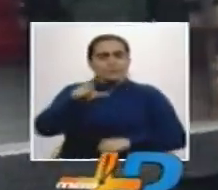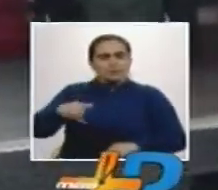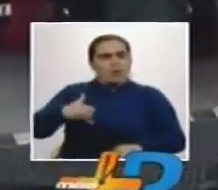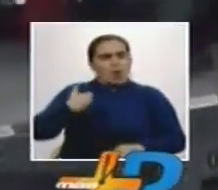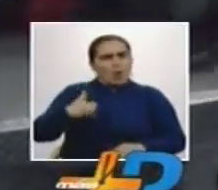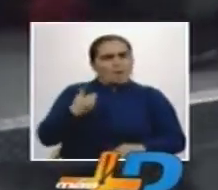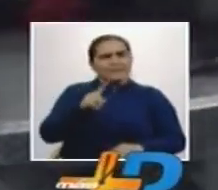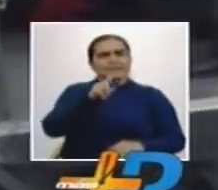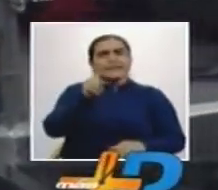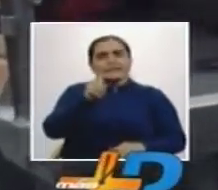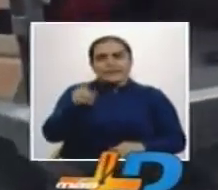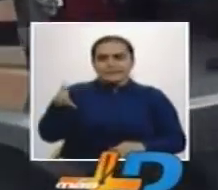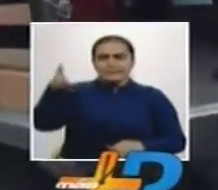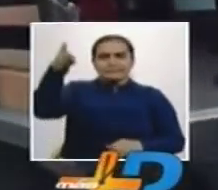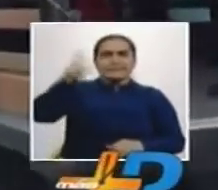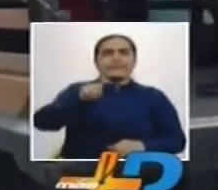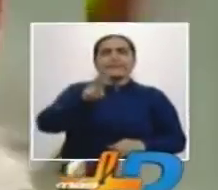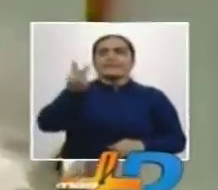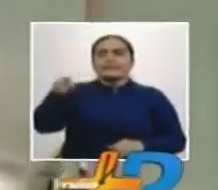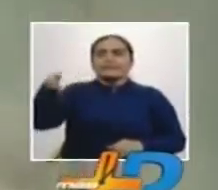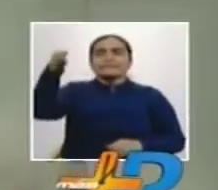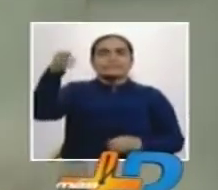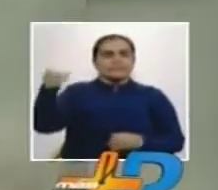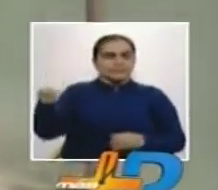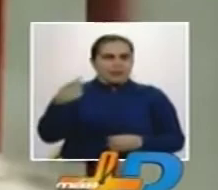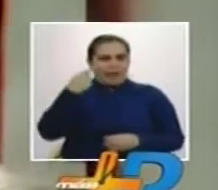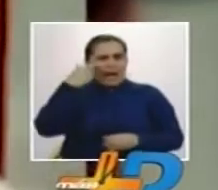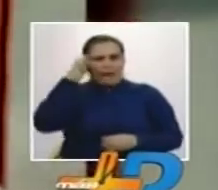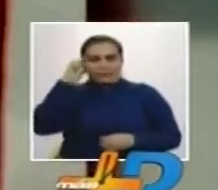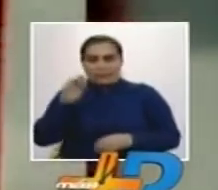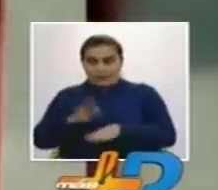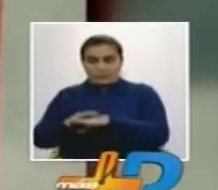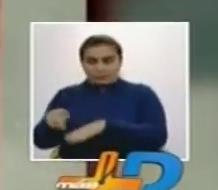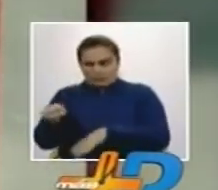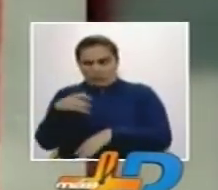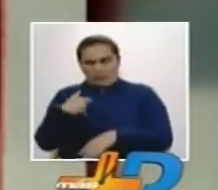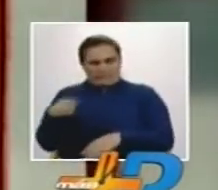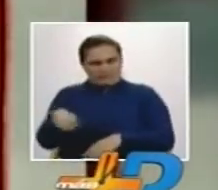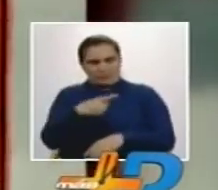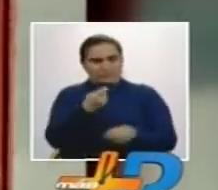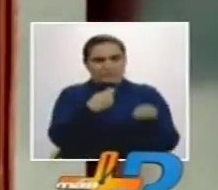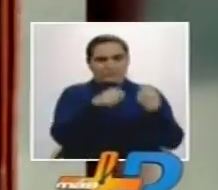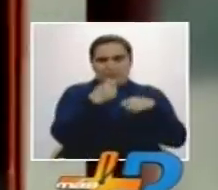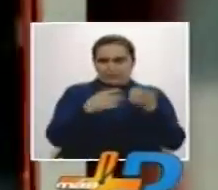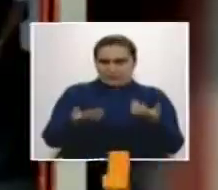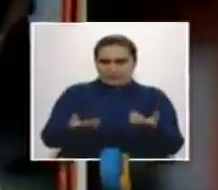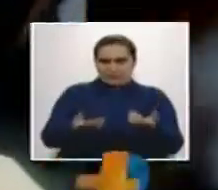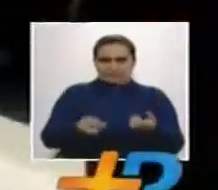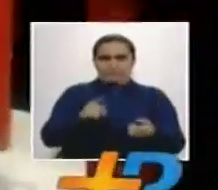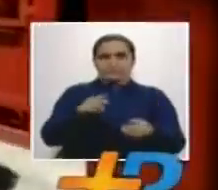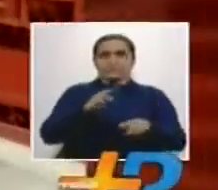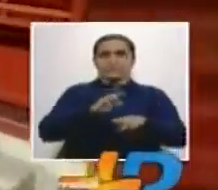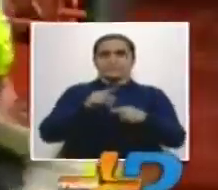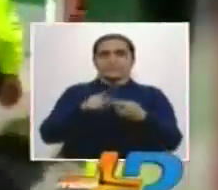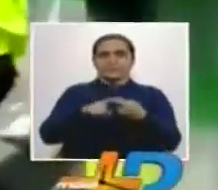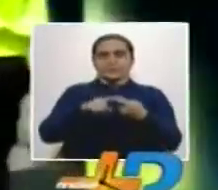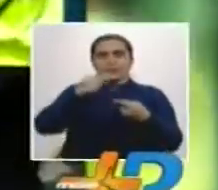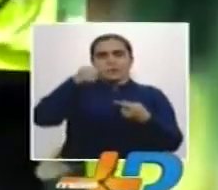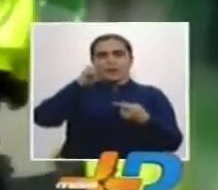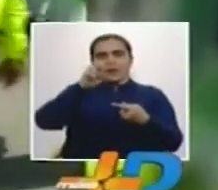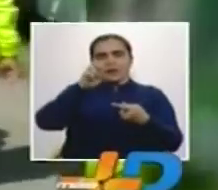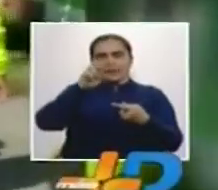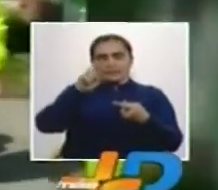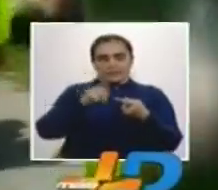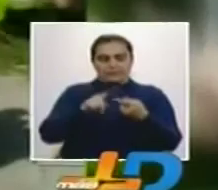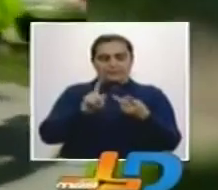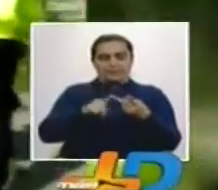las autoridades, esta banda utilizaba menores para la distribución de los alucinógenos. En el operativo fueron capturados Harvey Antonio García, alias El Cojo,